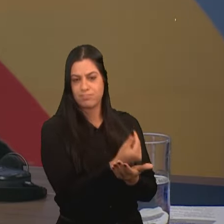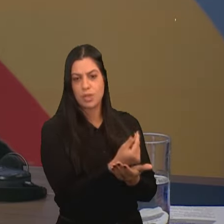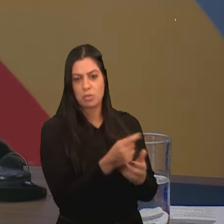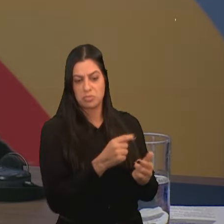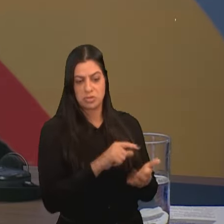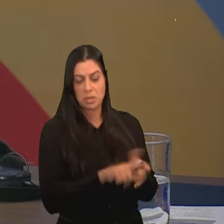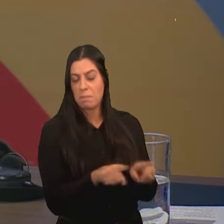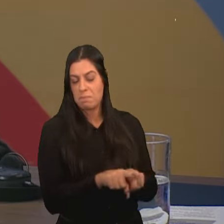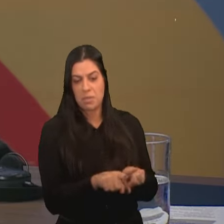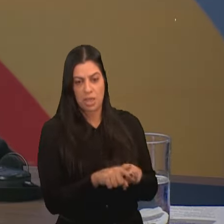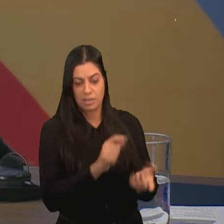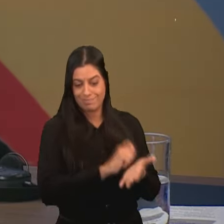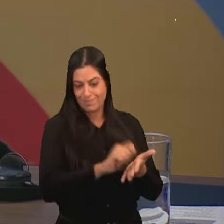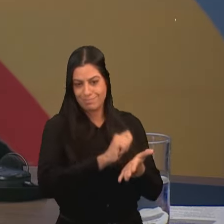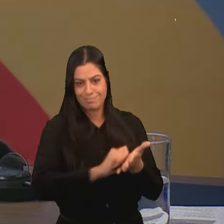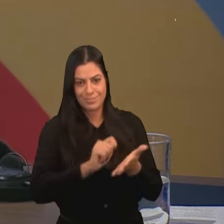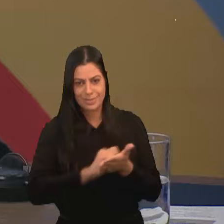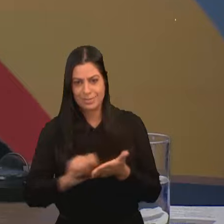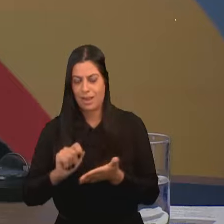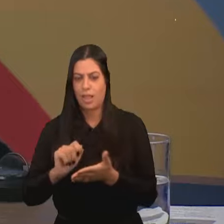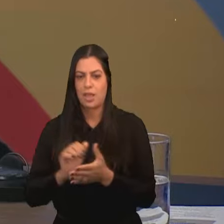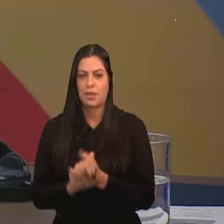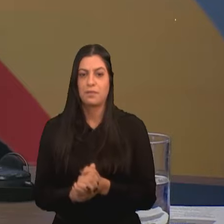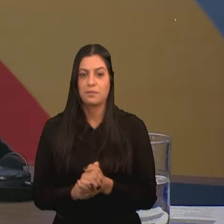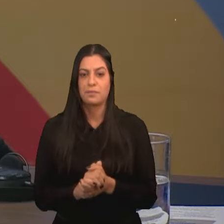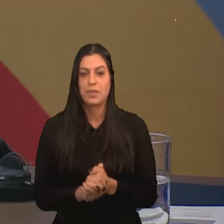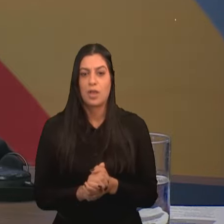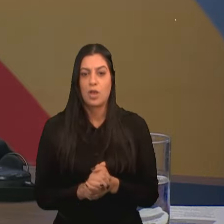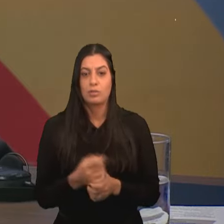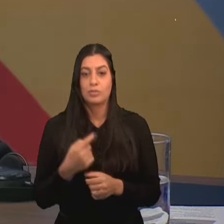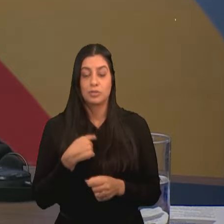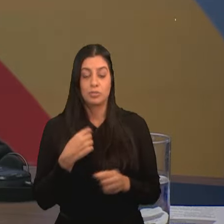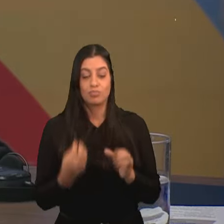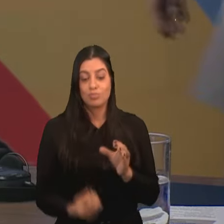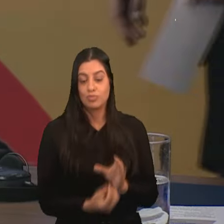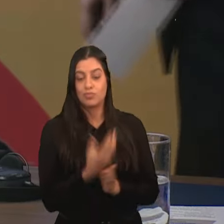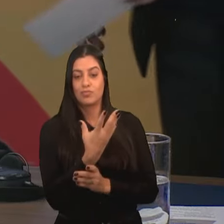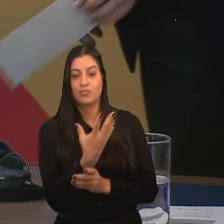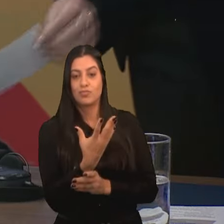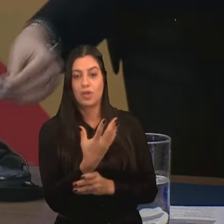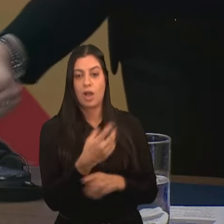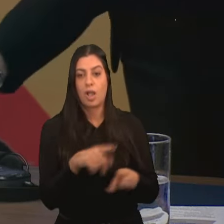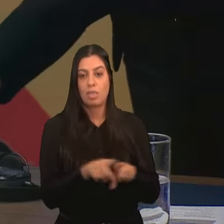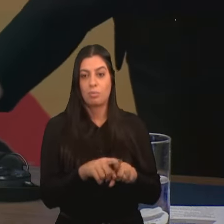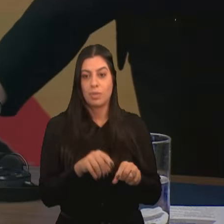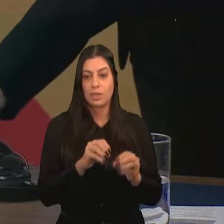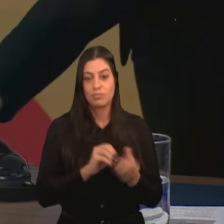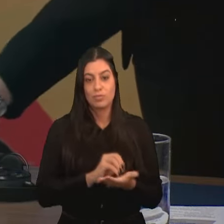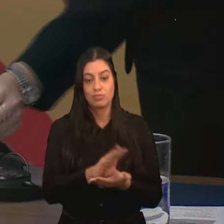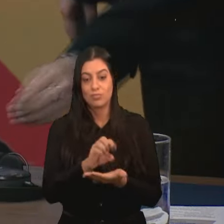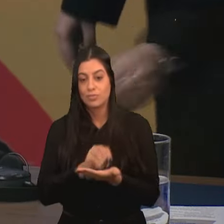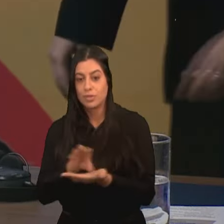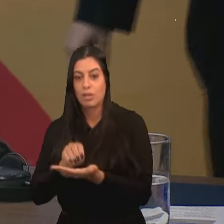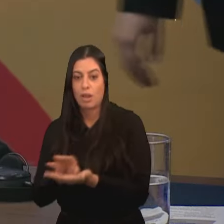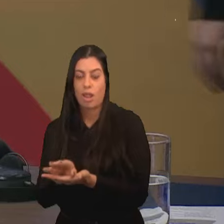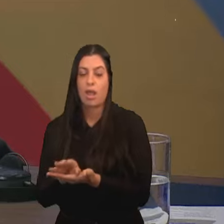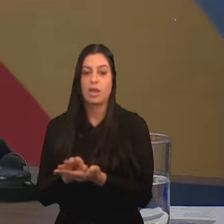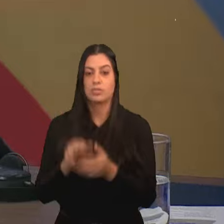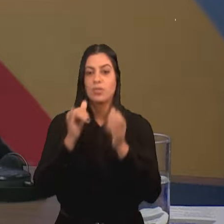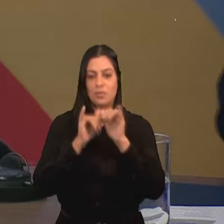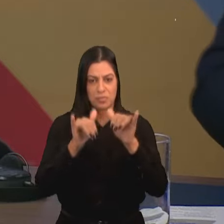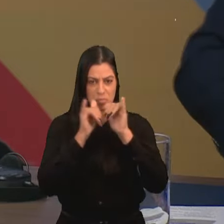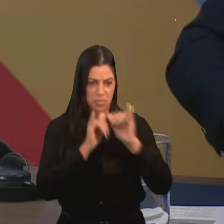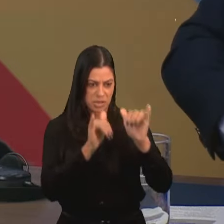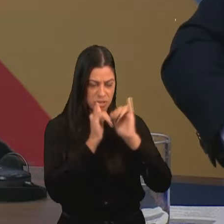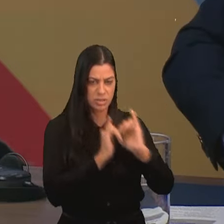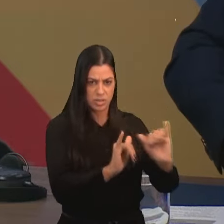correo, que escribimos un correo. Entonces, tengo una facilitación muy grande de este proceso, pero también yo cambio la distribución